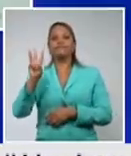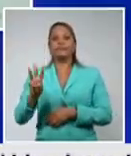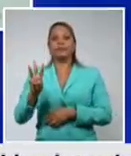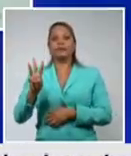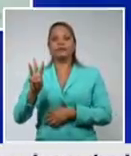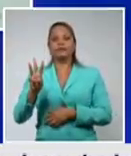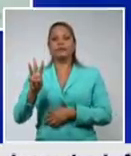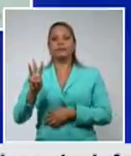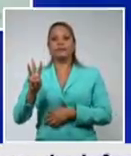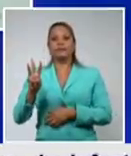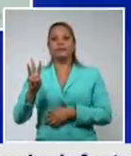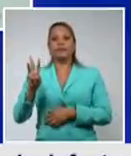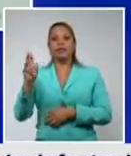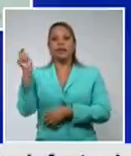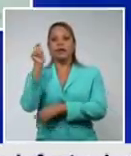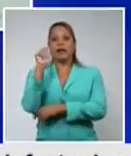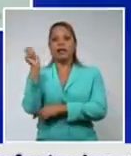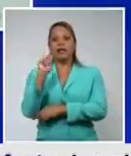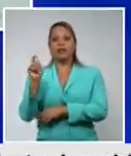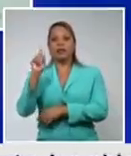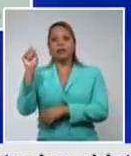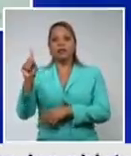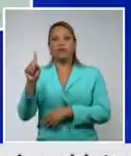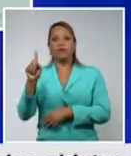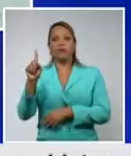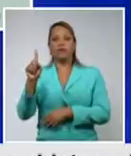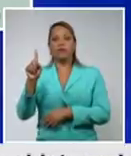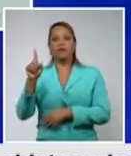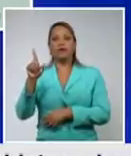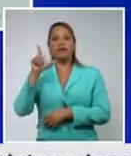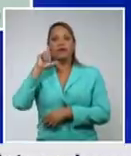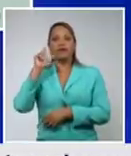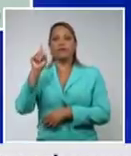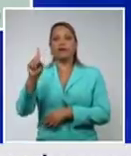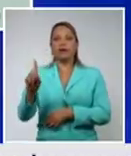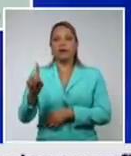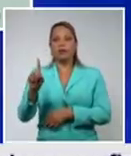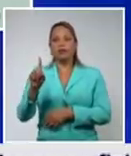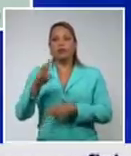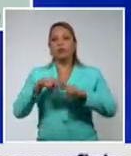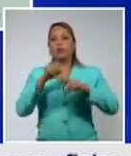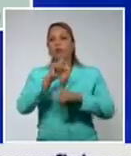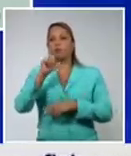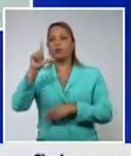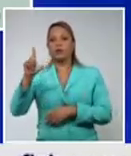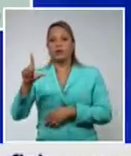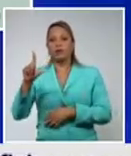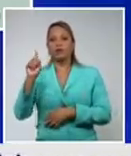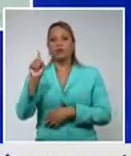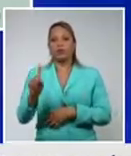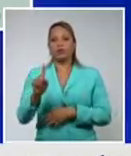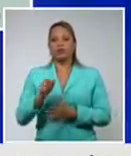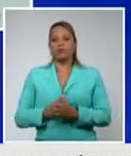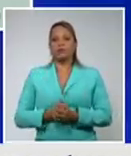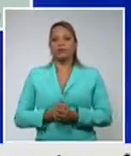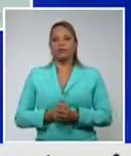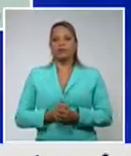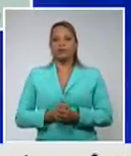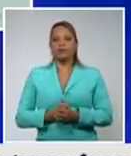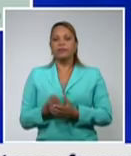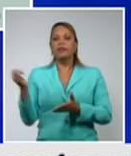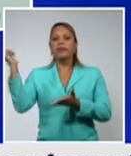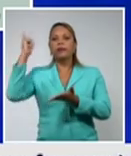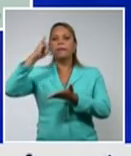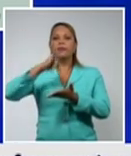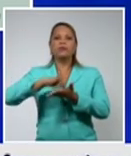de Calixto García, de Jibara y Holguín, 1 de cada uno. Los importados,